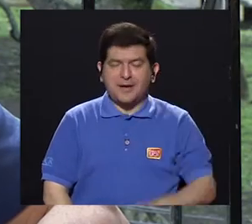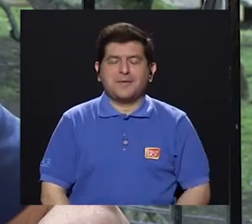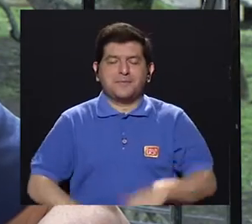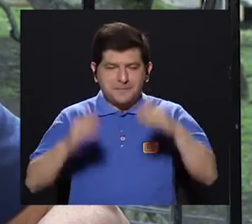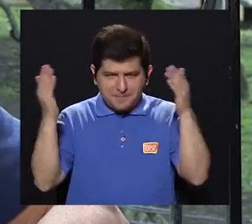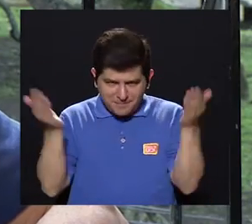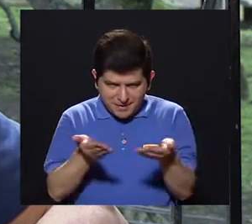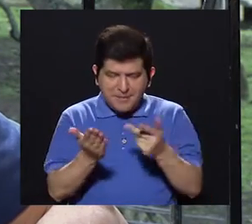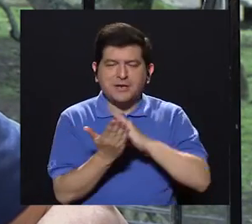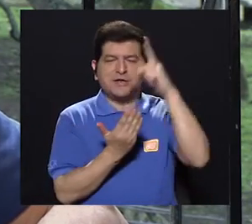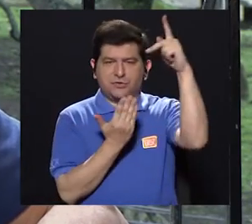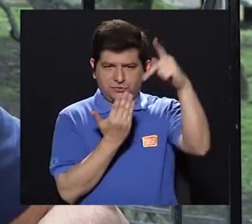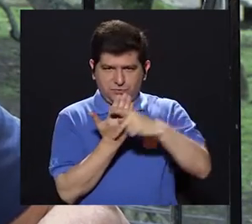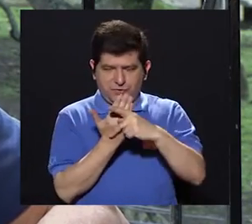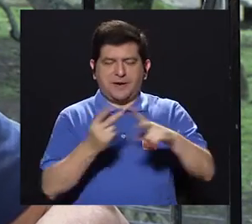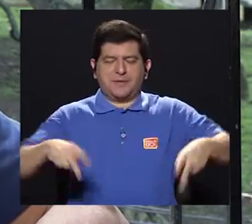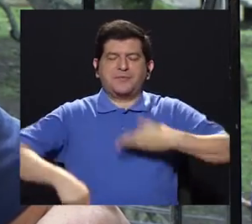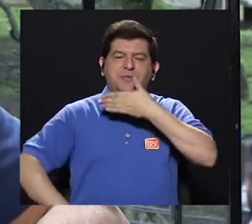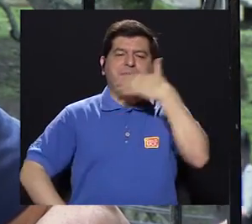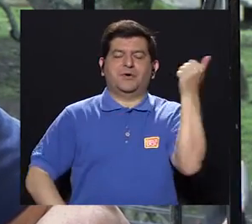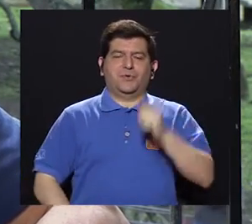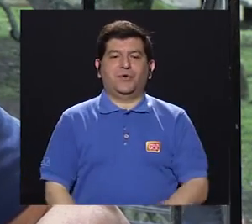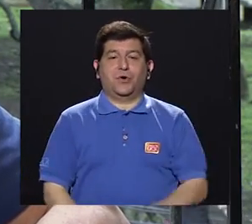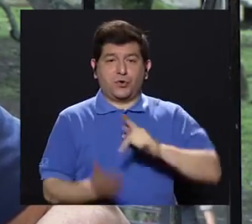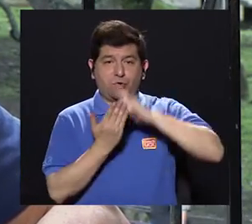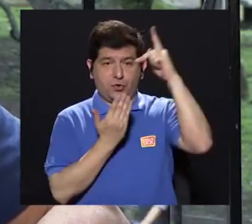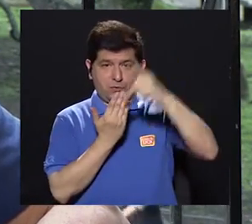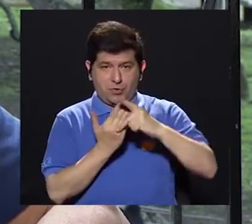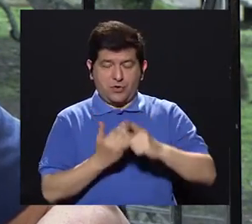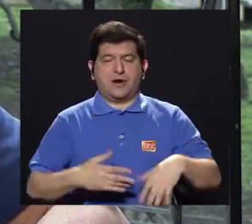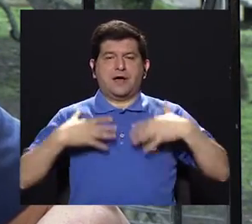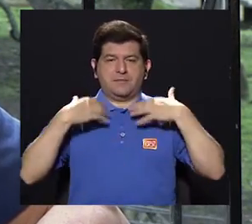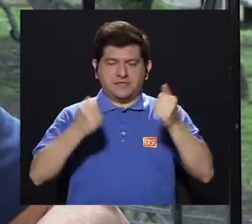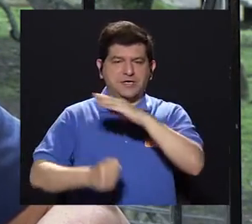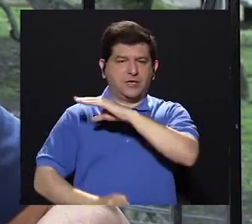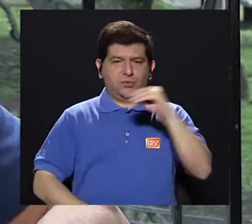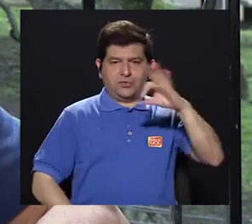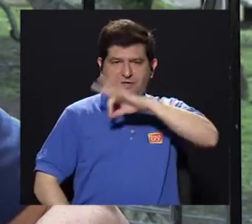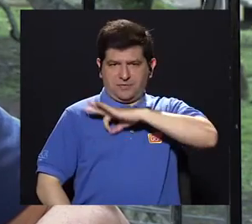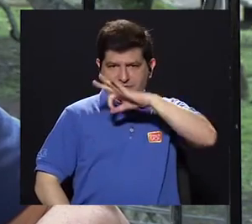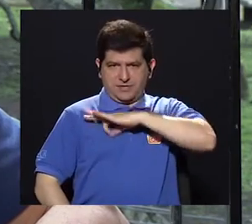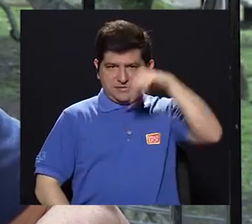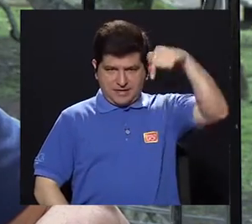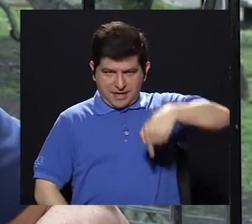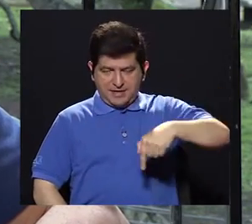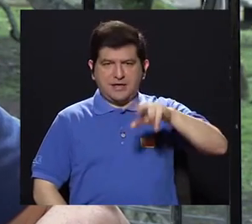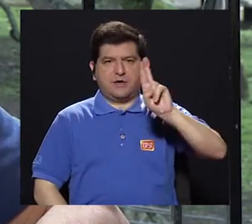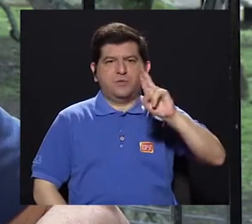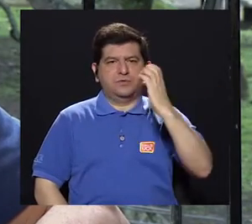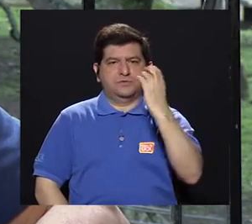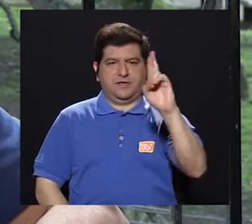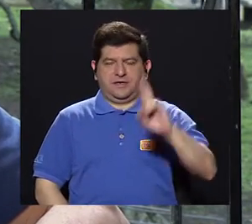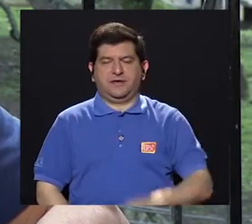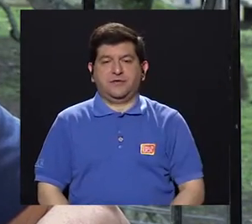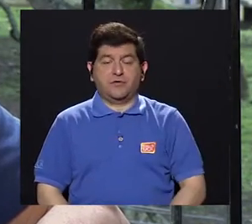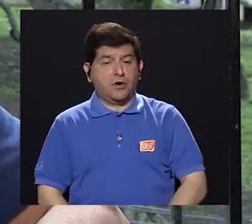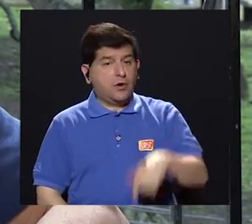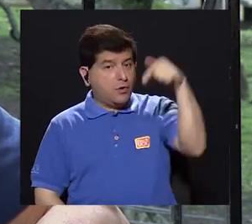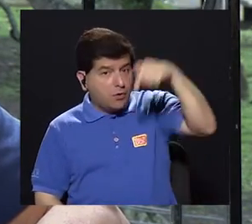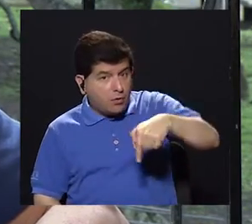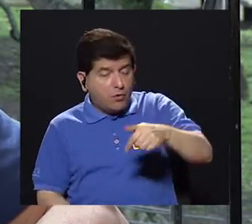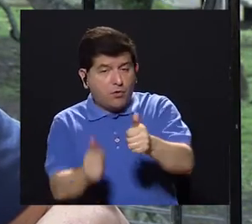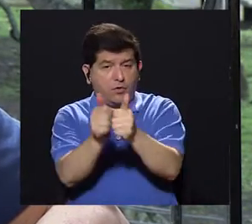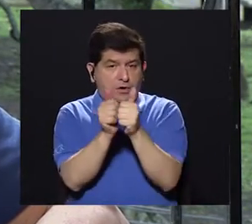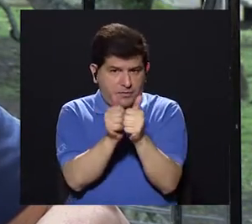Hola, ¿qué tal? Bienvenidos a un programa más de Vivir Mejor, la telerrevista de salud y bienestar de la Universidad de Costa Rica. El